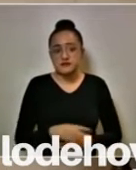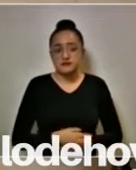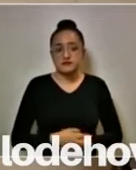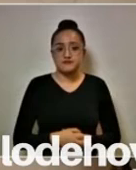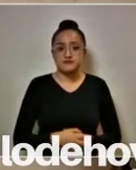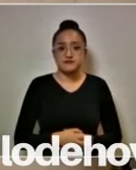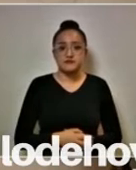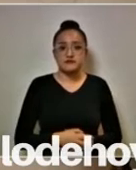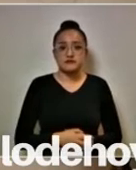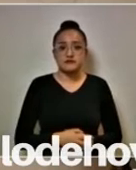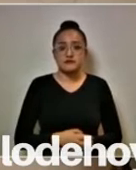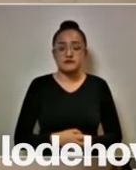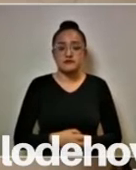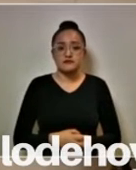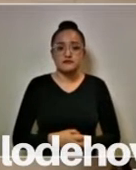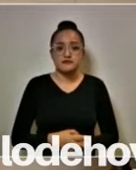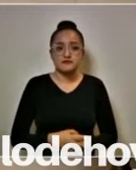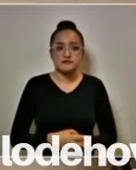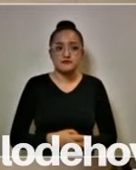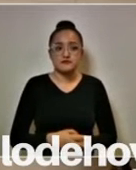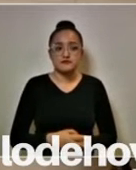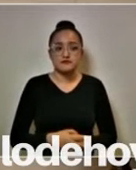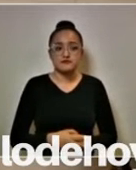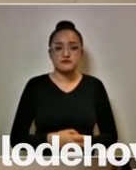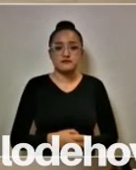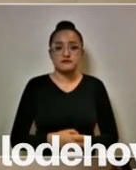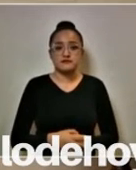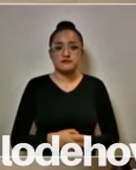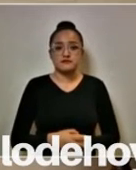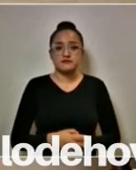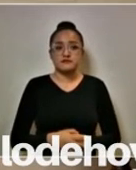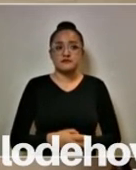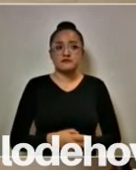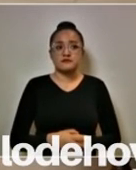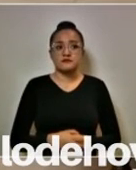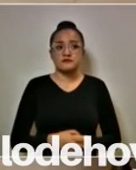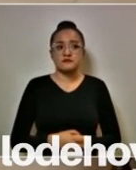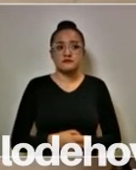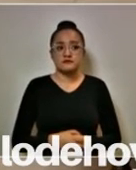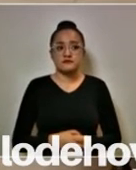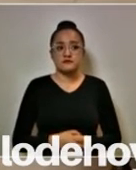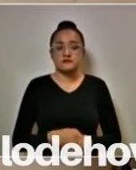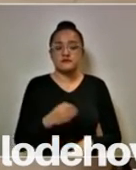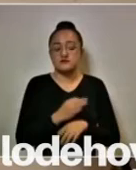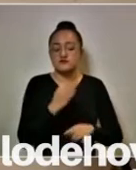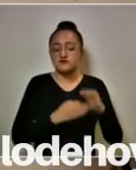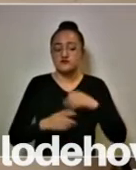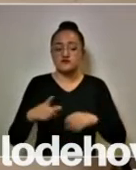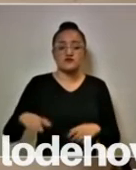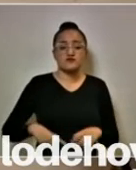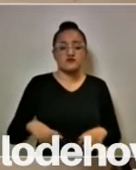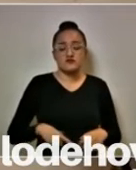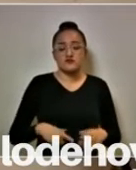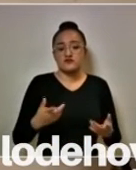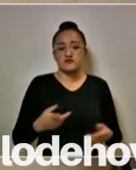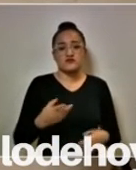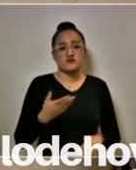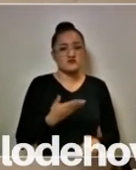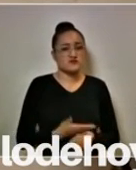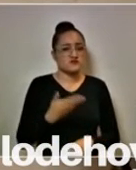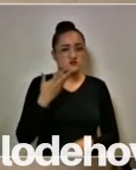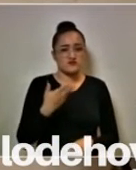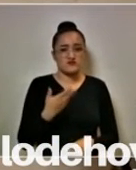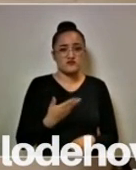enorme, enorme. Enorme. Las finanzas públicas de todos los gobiernos están